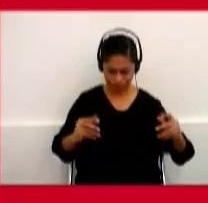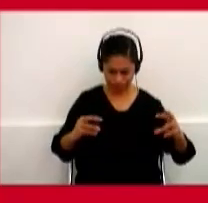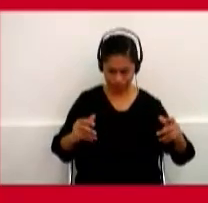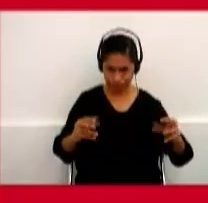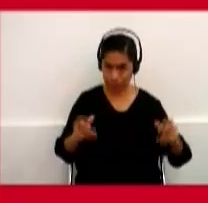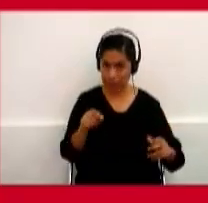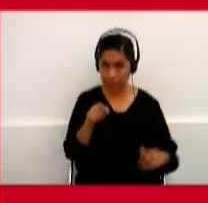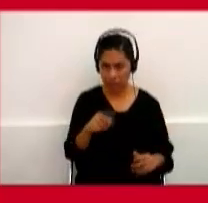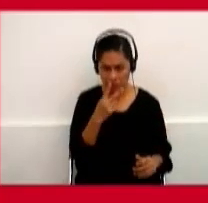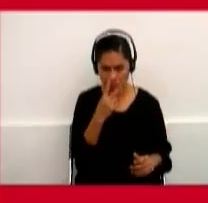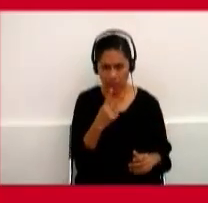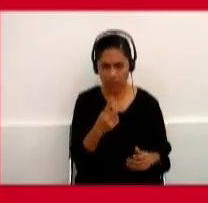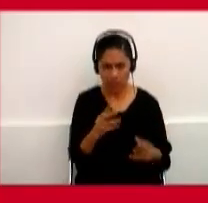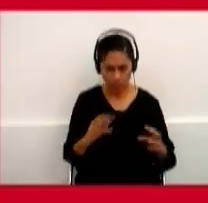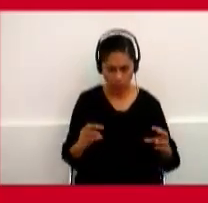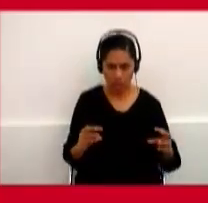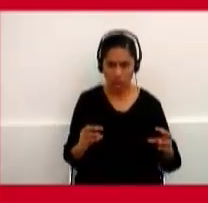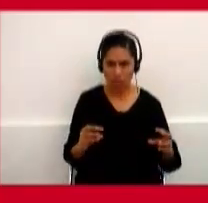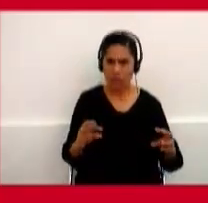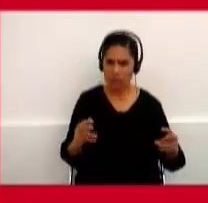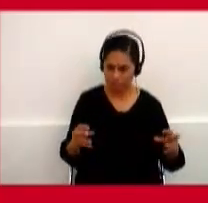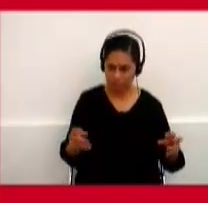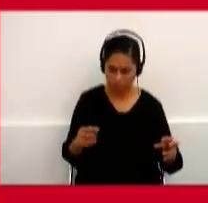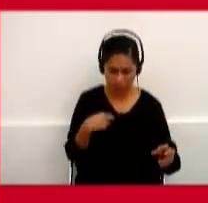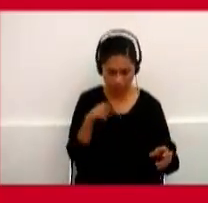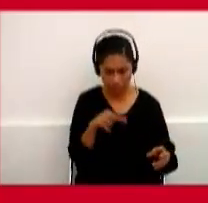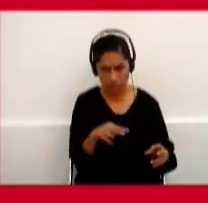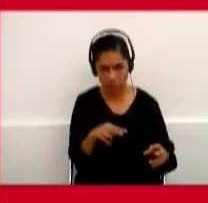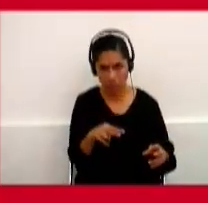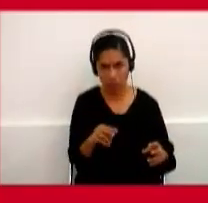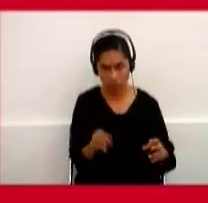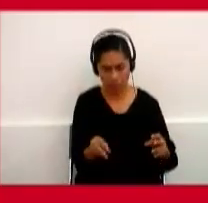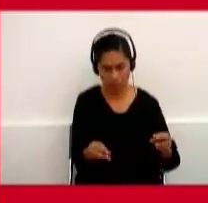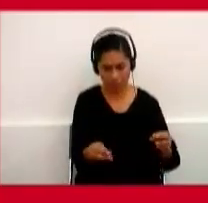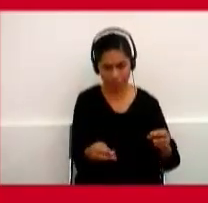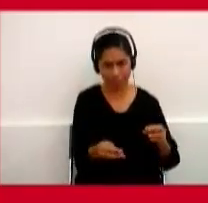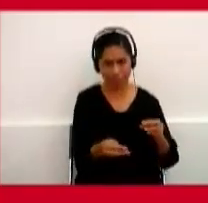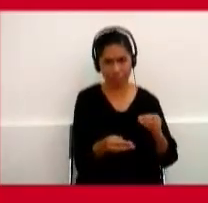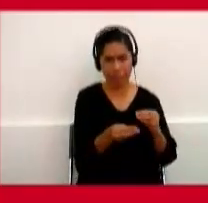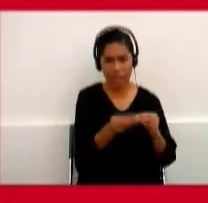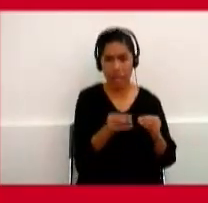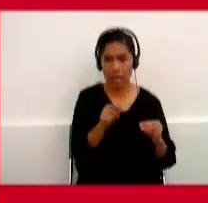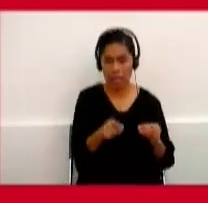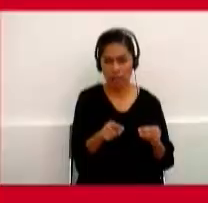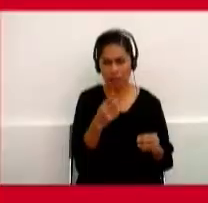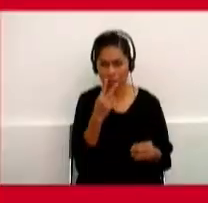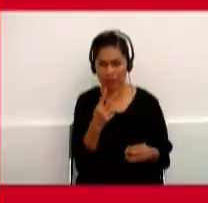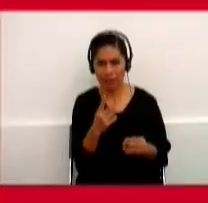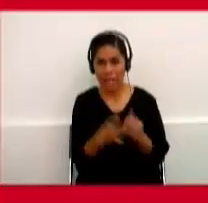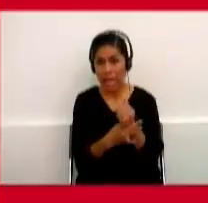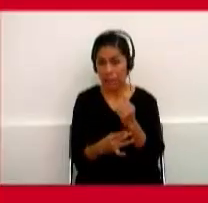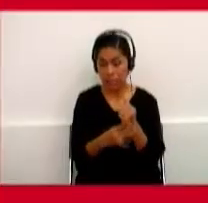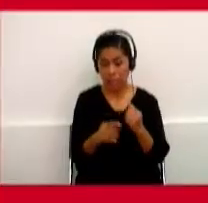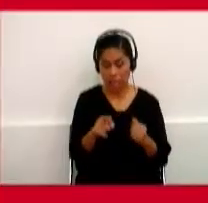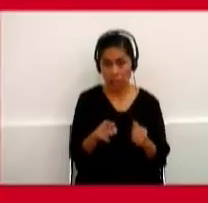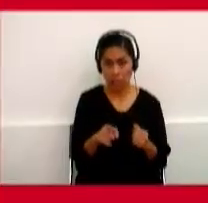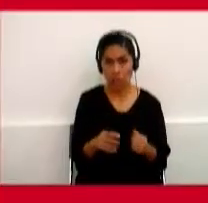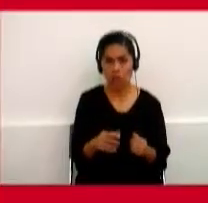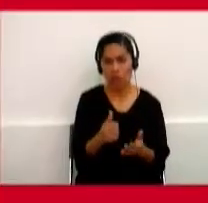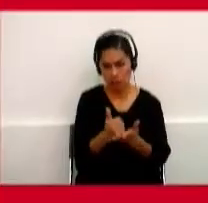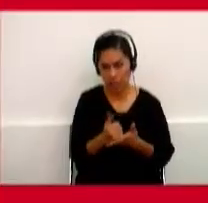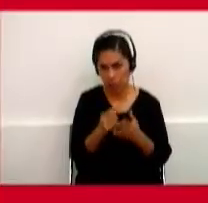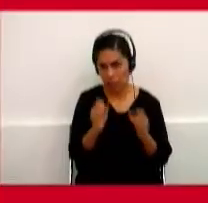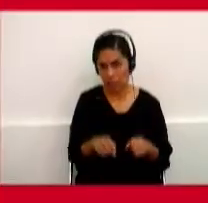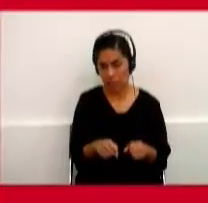que el valor en sí. Entonces se ha vuelto independiente del tipo de aceite. Eso es una ventaja. Actualmente seguimos con aceite